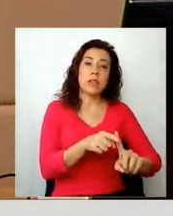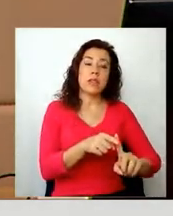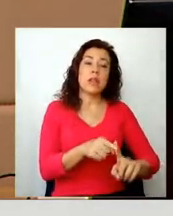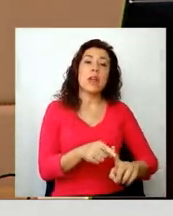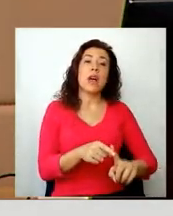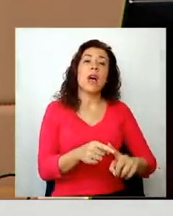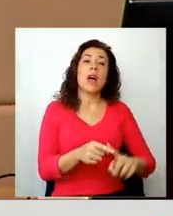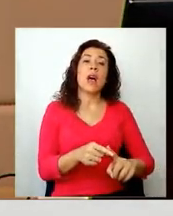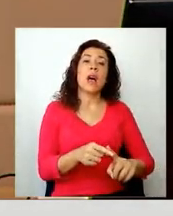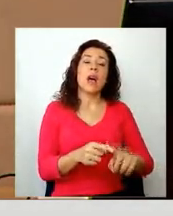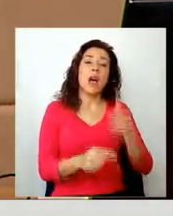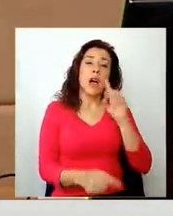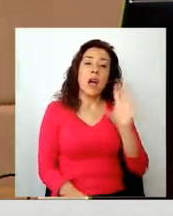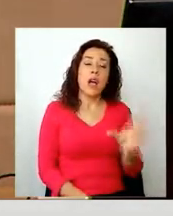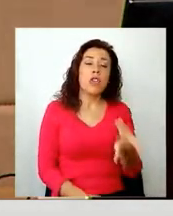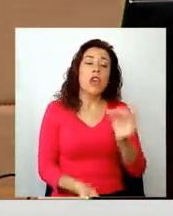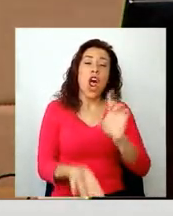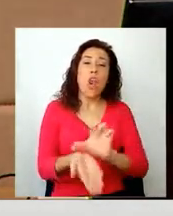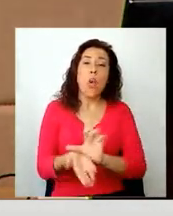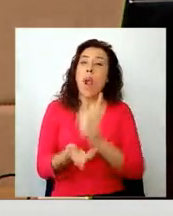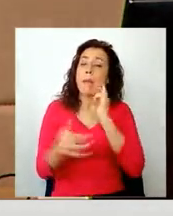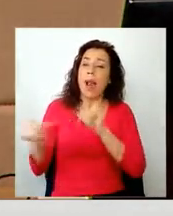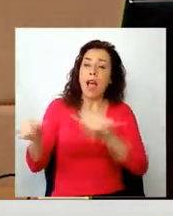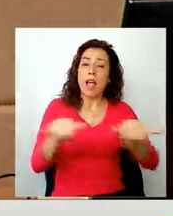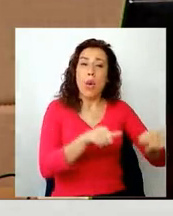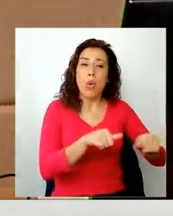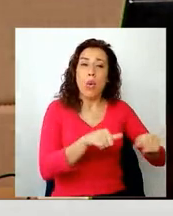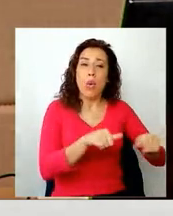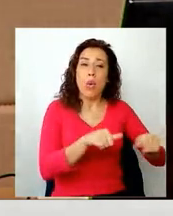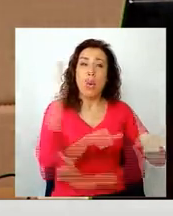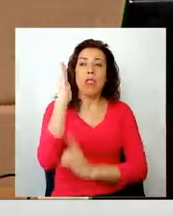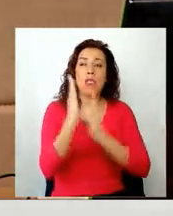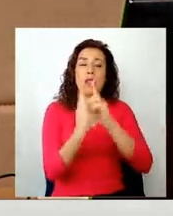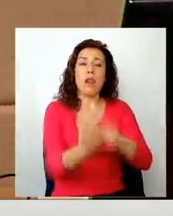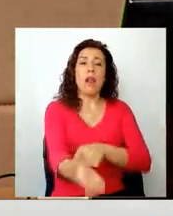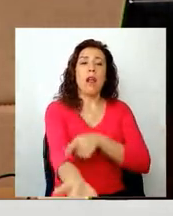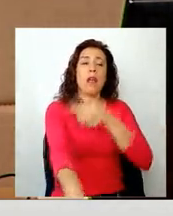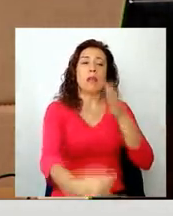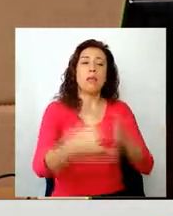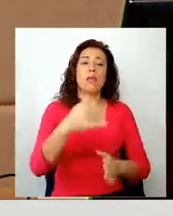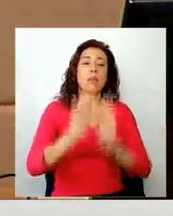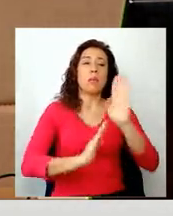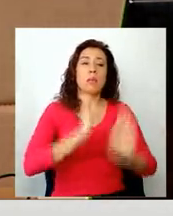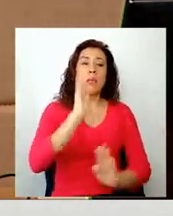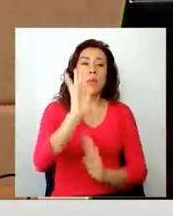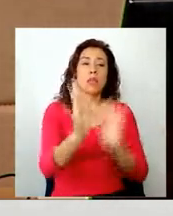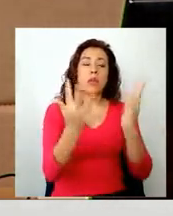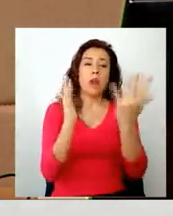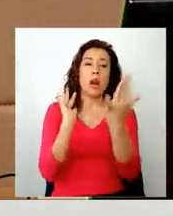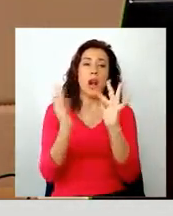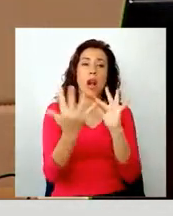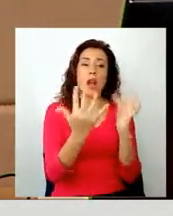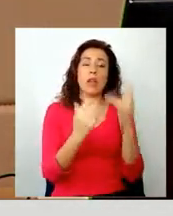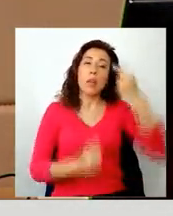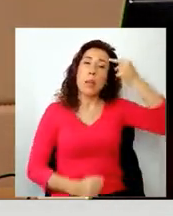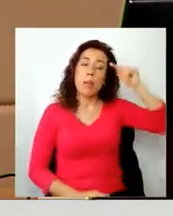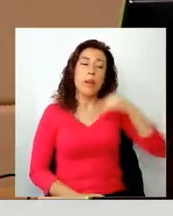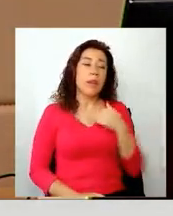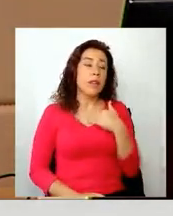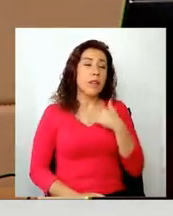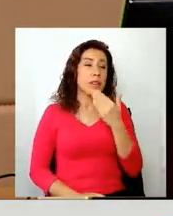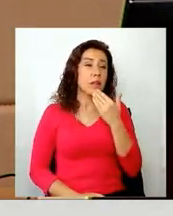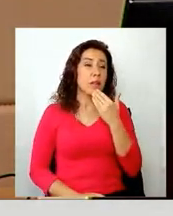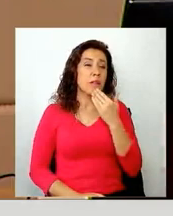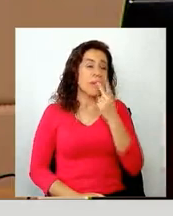comunes para el desarrollo sostenible para protección de la naturaleza Pero veo también con